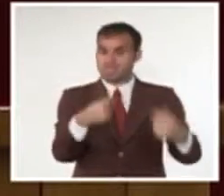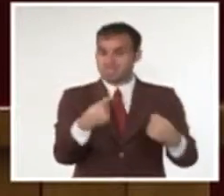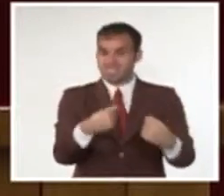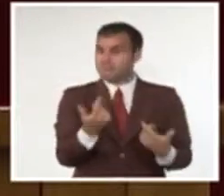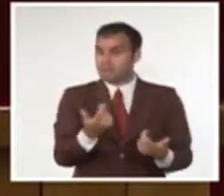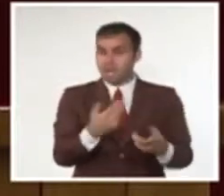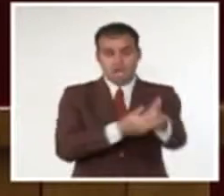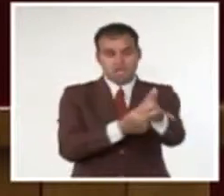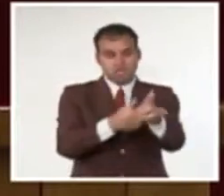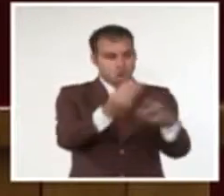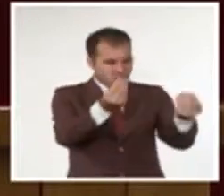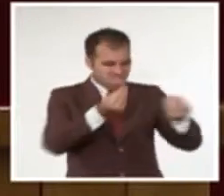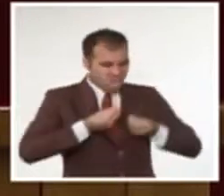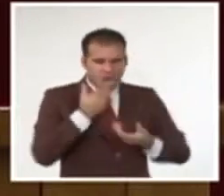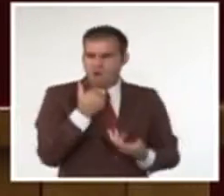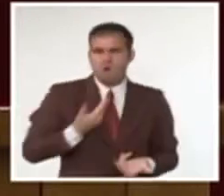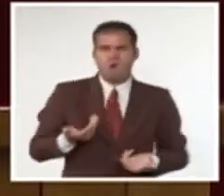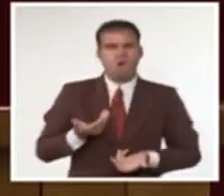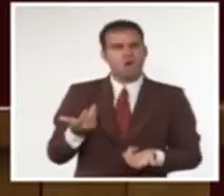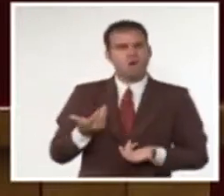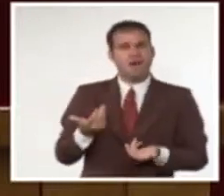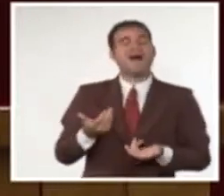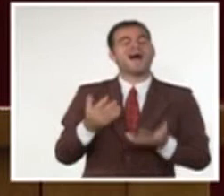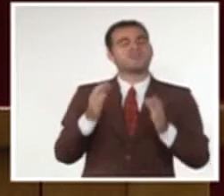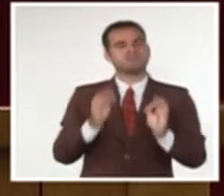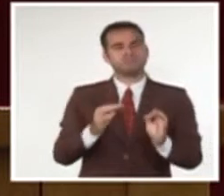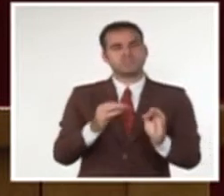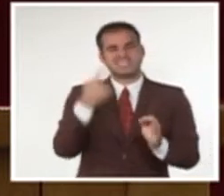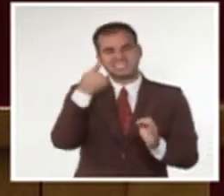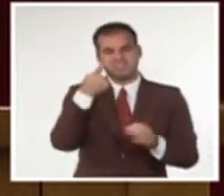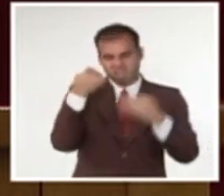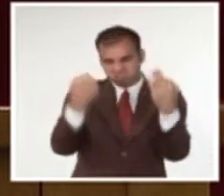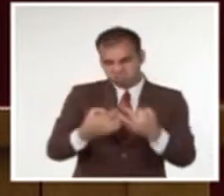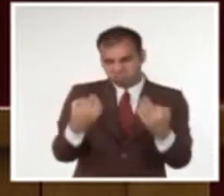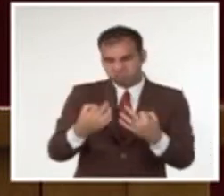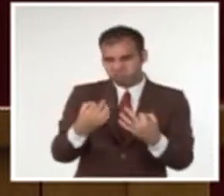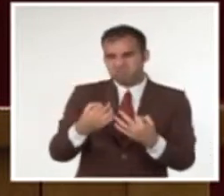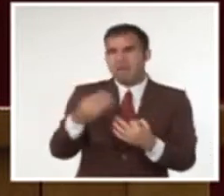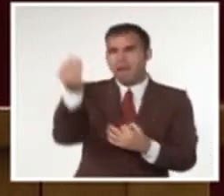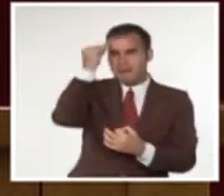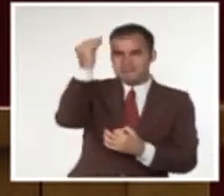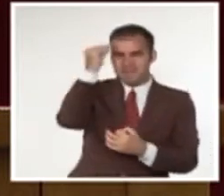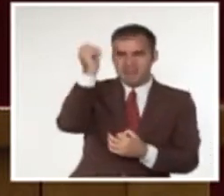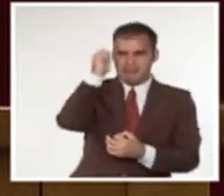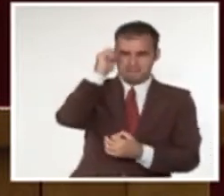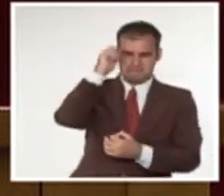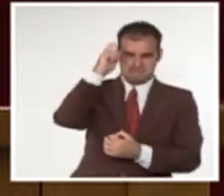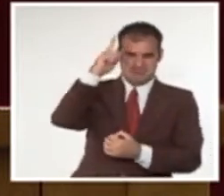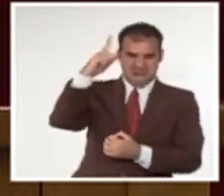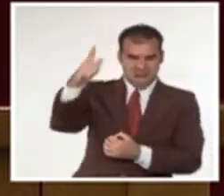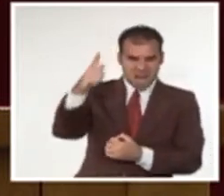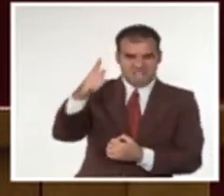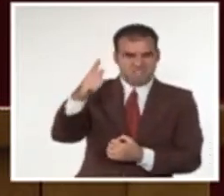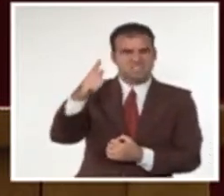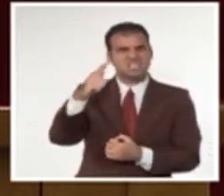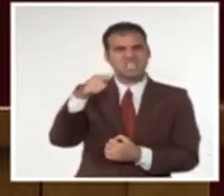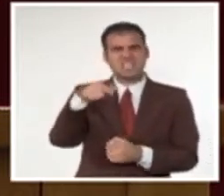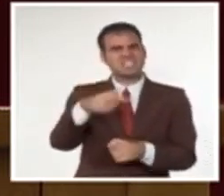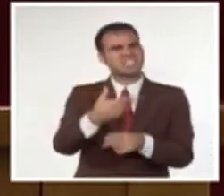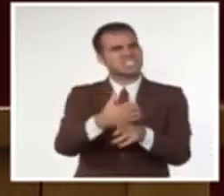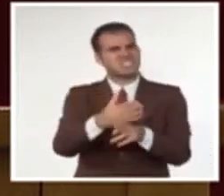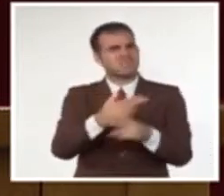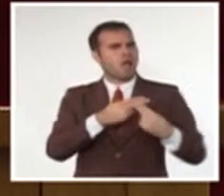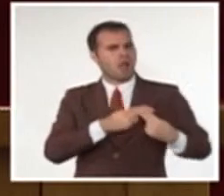que la historia tiene para darnos es un acumulado de originalidad, de soluciones osadas y de creación